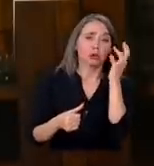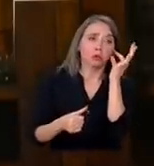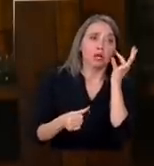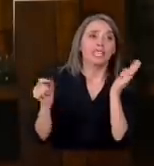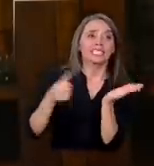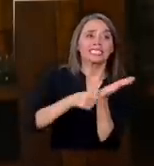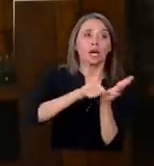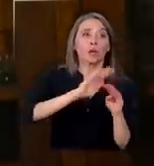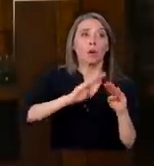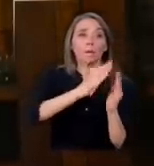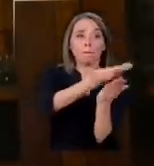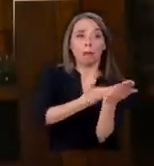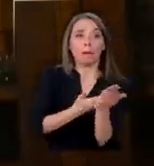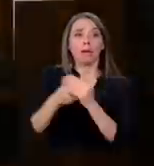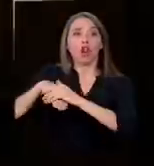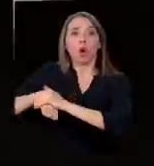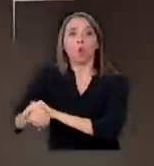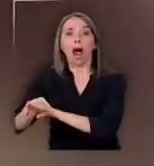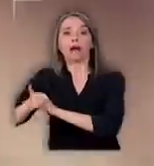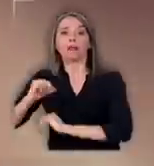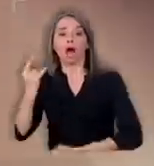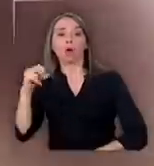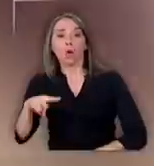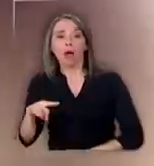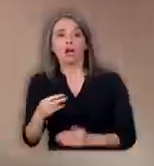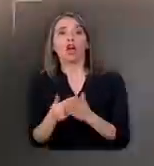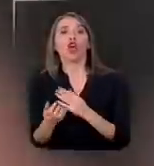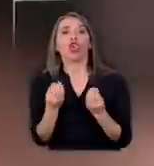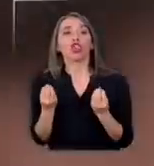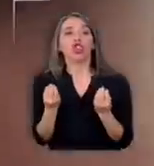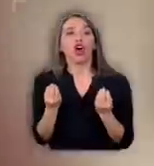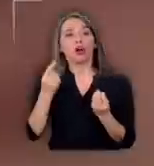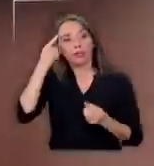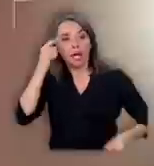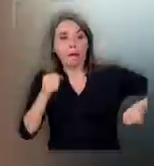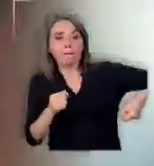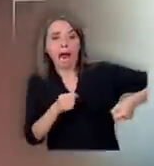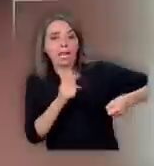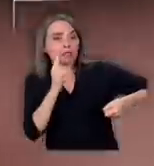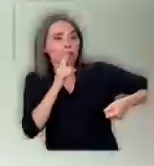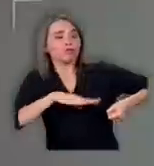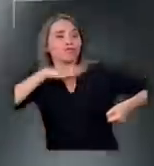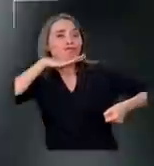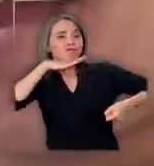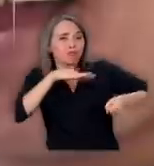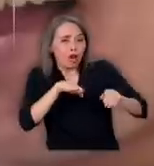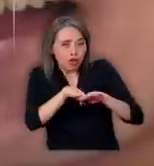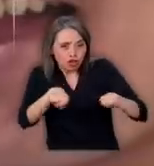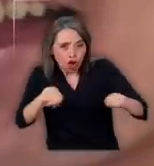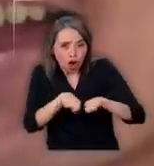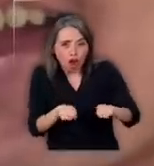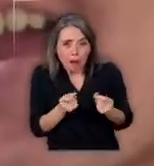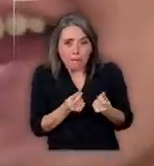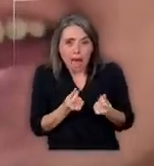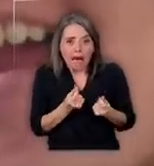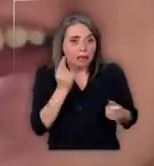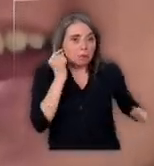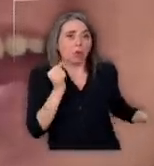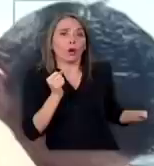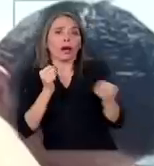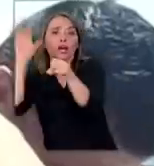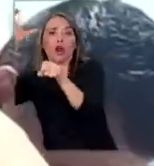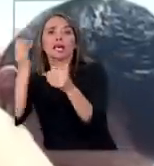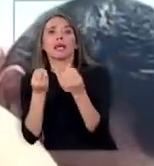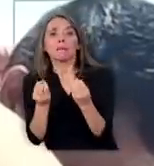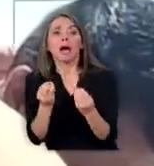seguro, ese papel lo tenía este hombre, Juan. ¿Dónde quedó la supuesta maleta llena del dinero que Amory se llevó a Colombia? ¿Qué pasó con